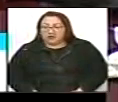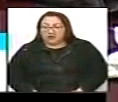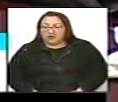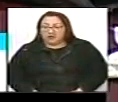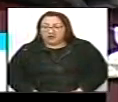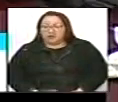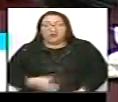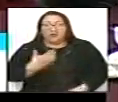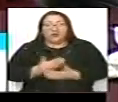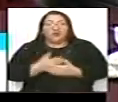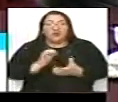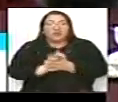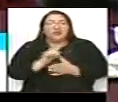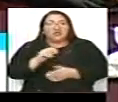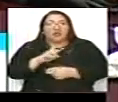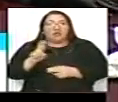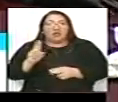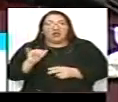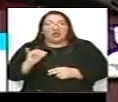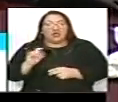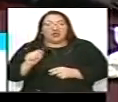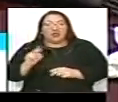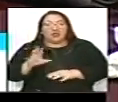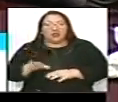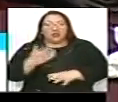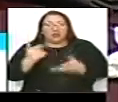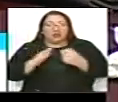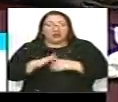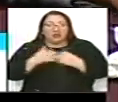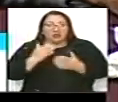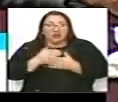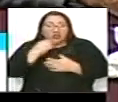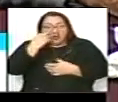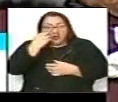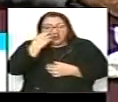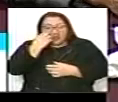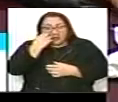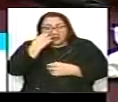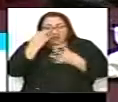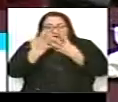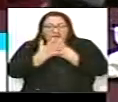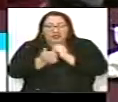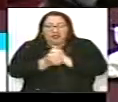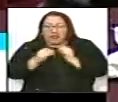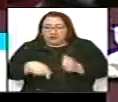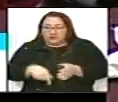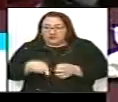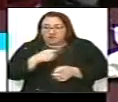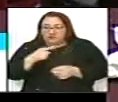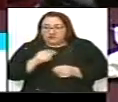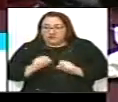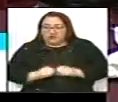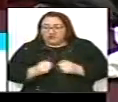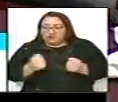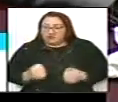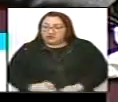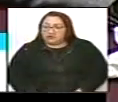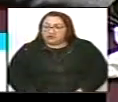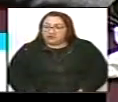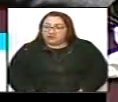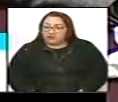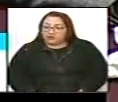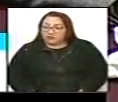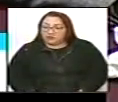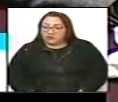Chávarri sea investigado por el deslacrado y por las consecuencias penales que tiene ese deslacrado, no solo haber roto las